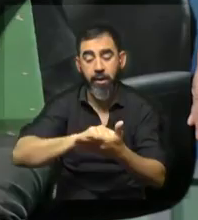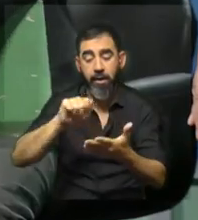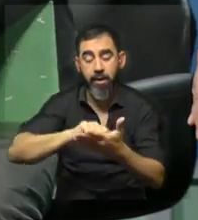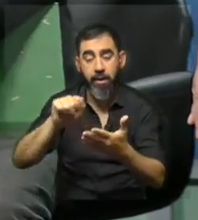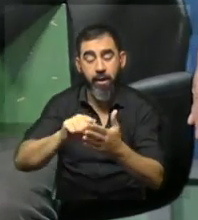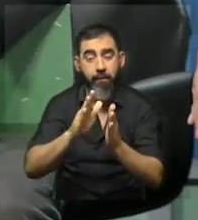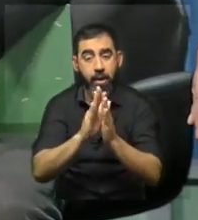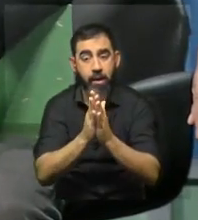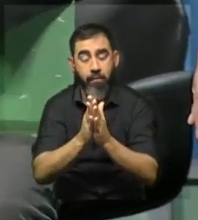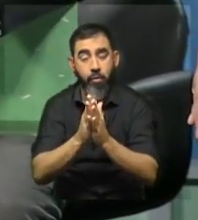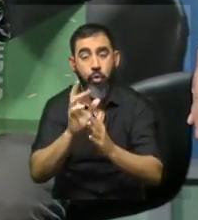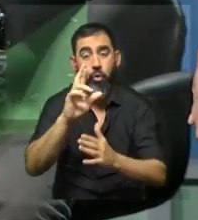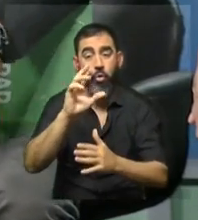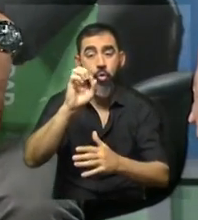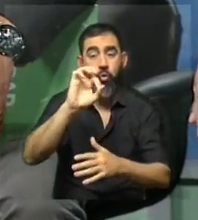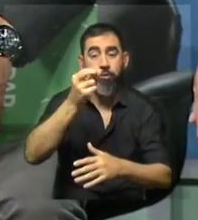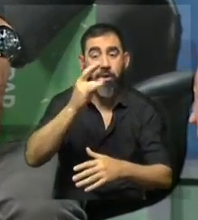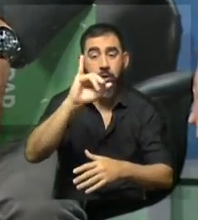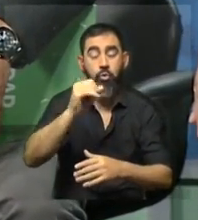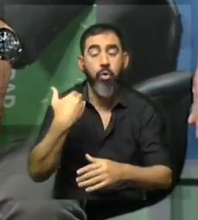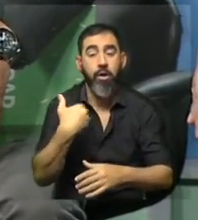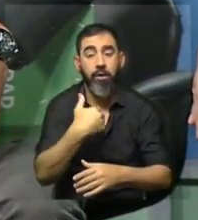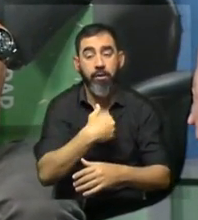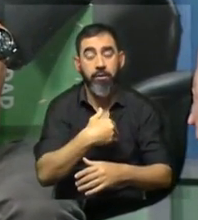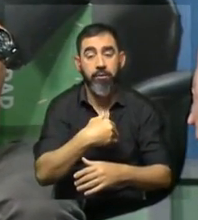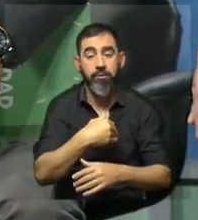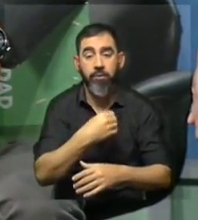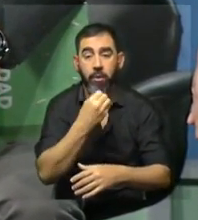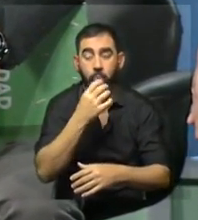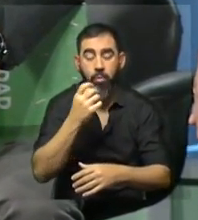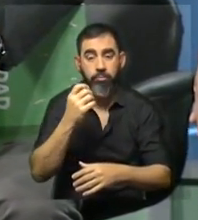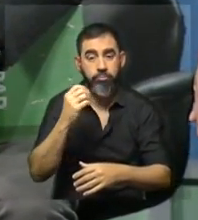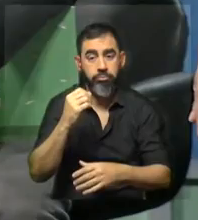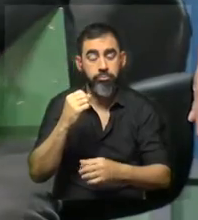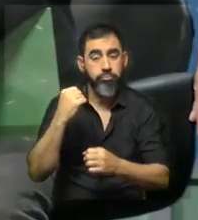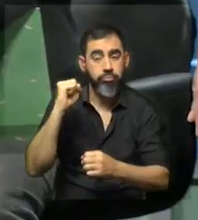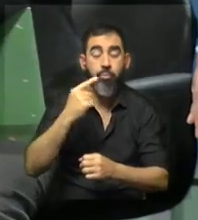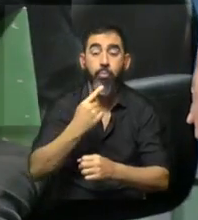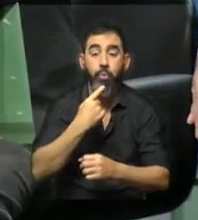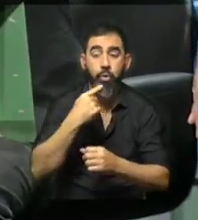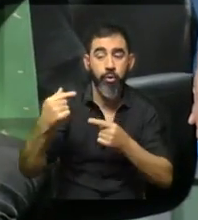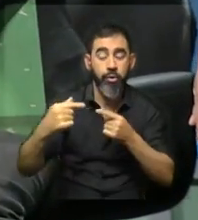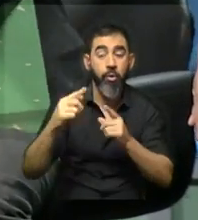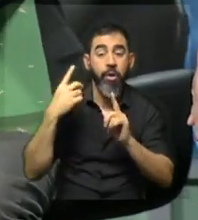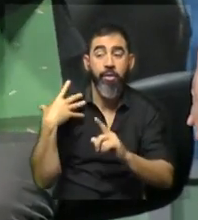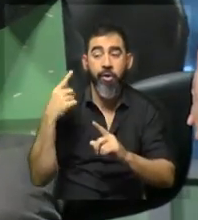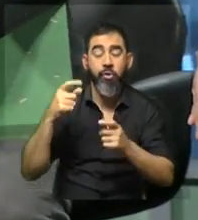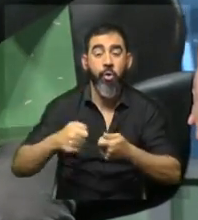obra, el gran Florencio Sánchez, siendo un gran anarquista, pasó a ser el director del